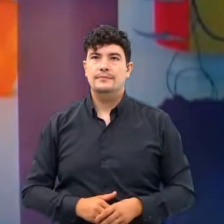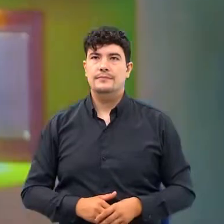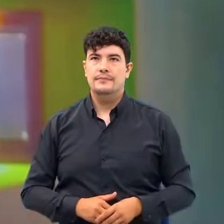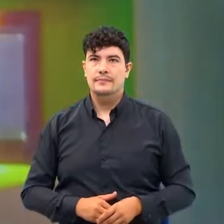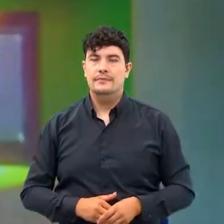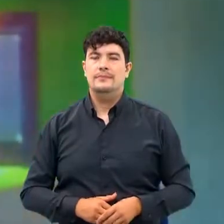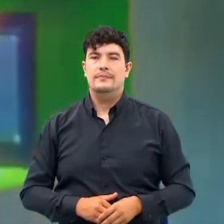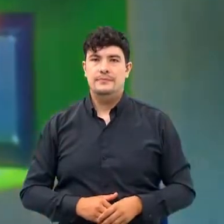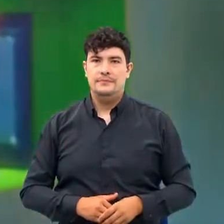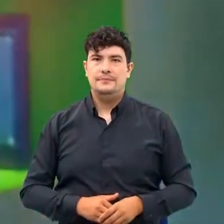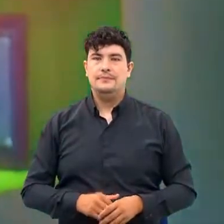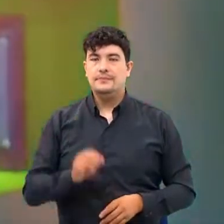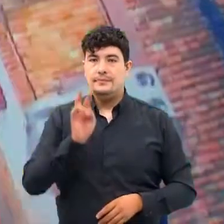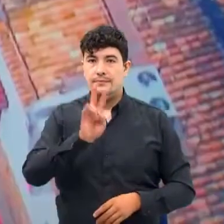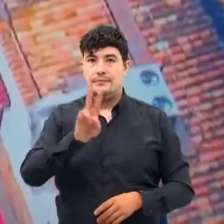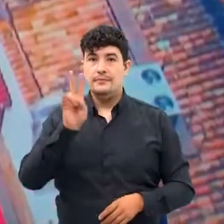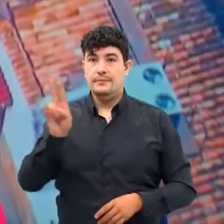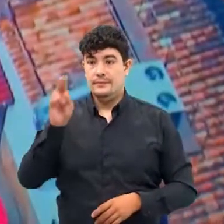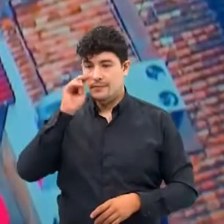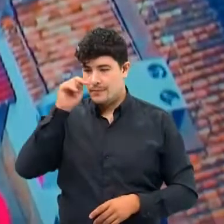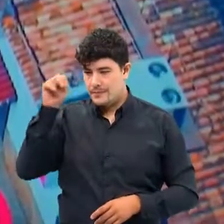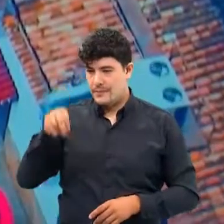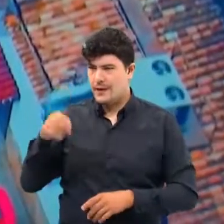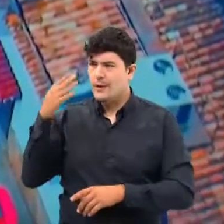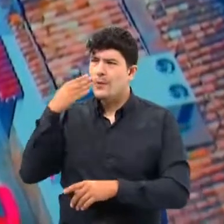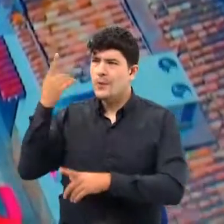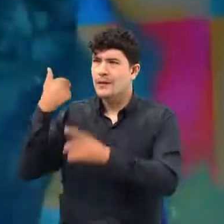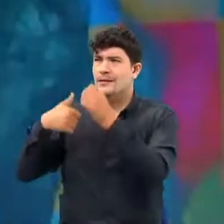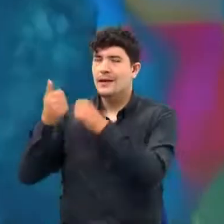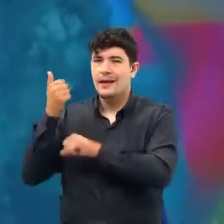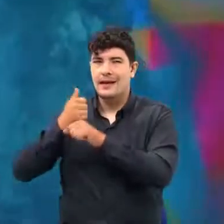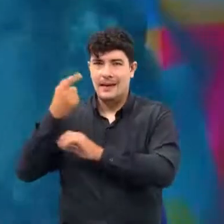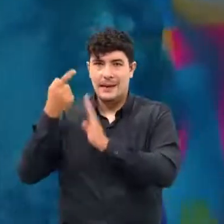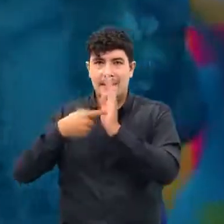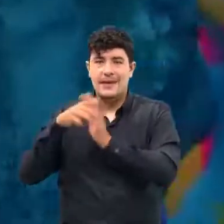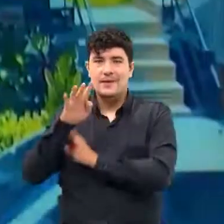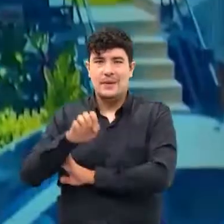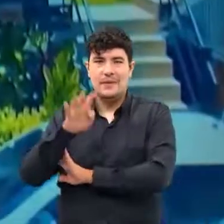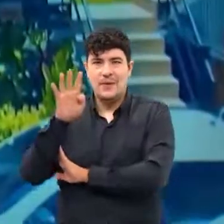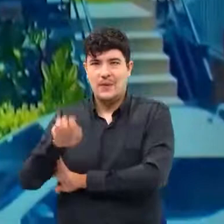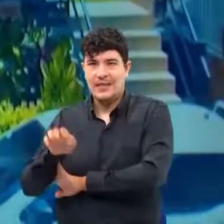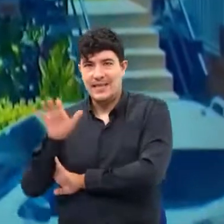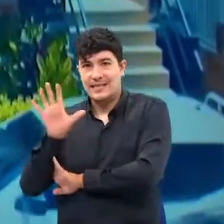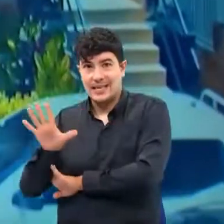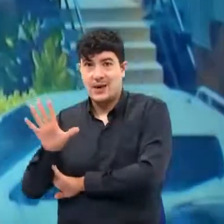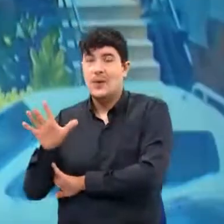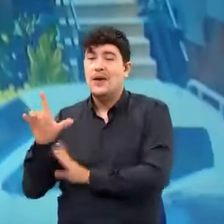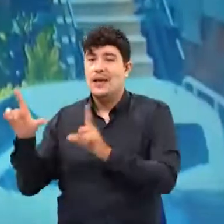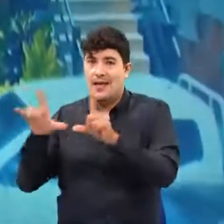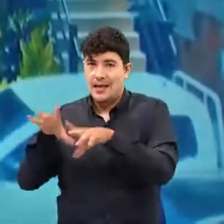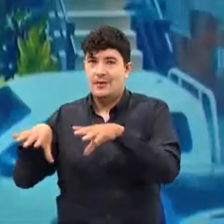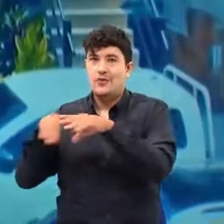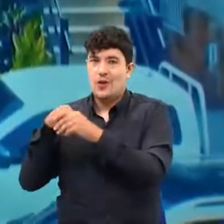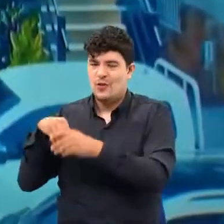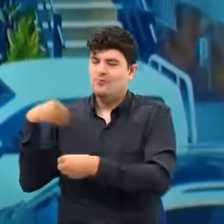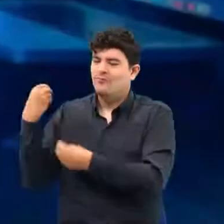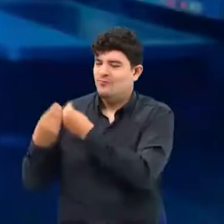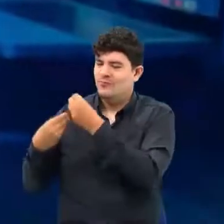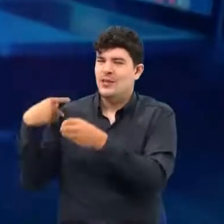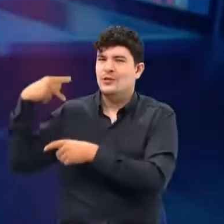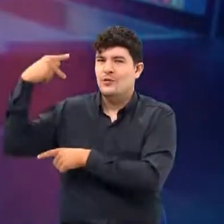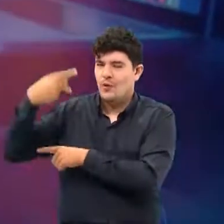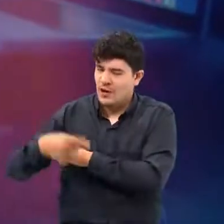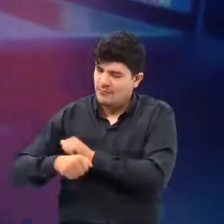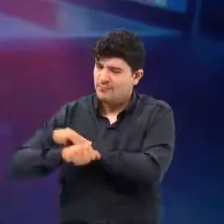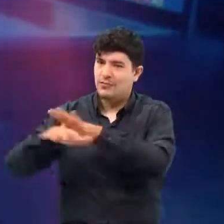Desde el 22 de junio de 1995 hacemos historia, y como principal medio de